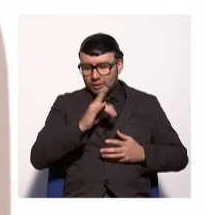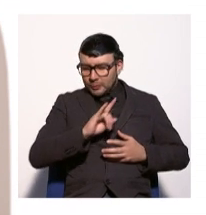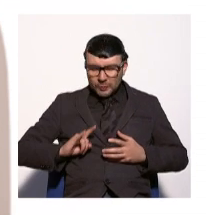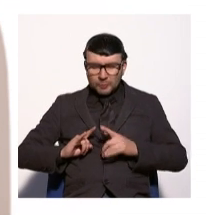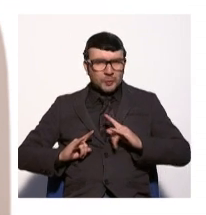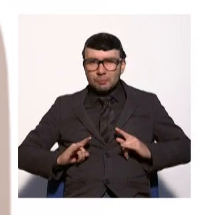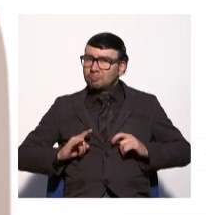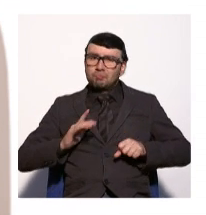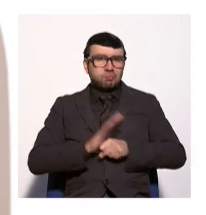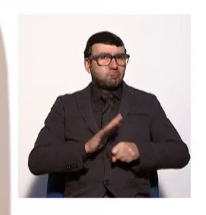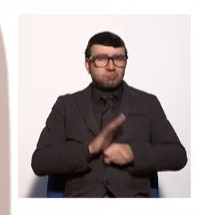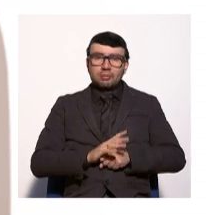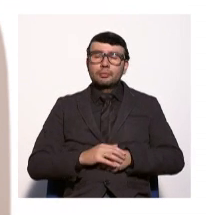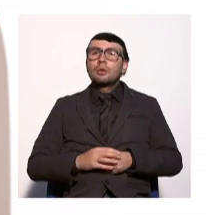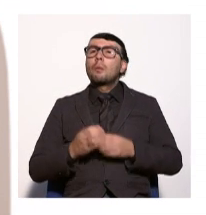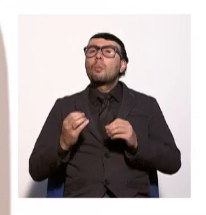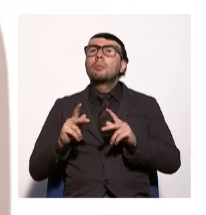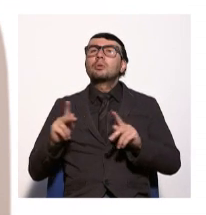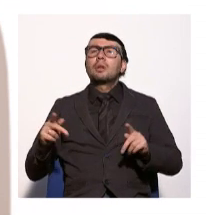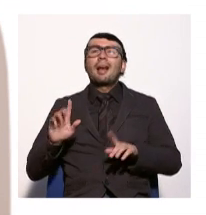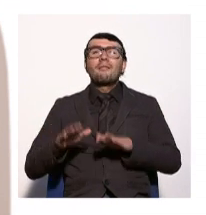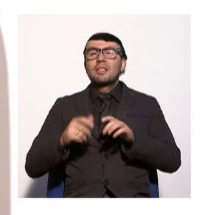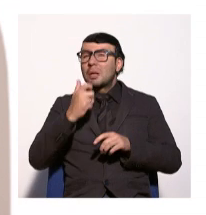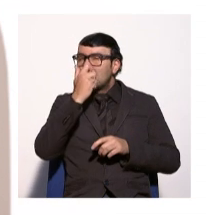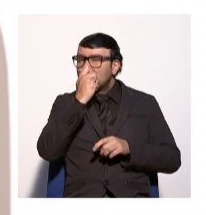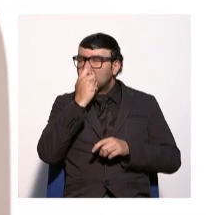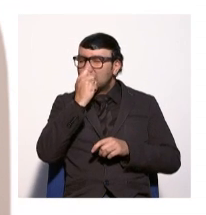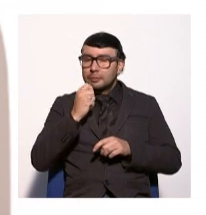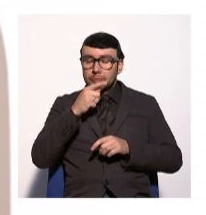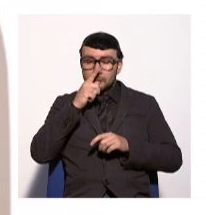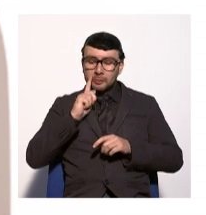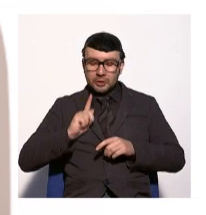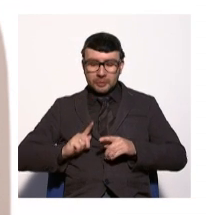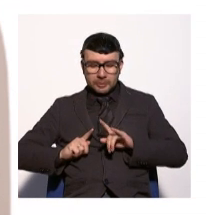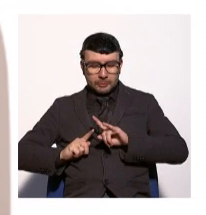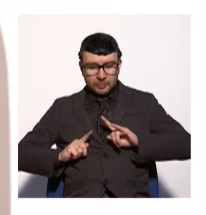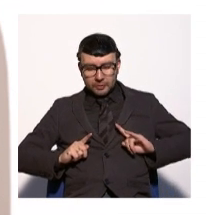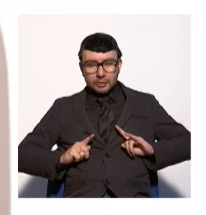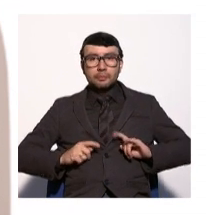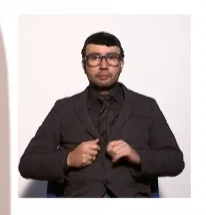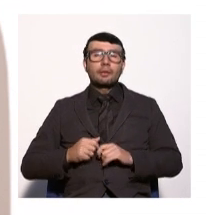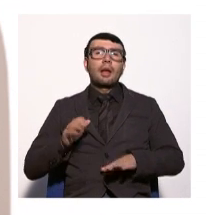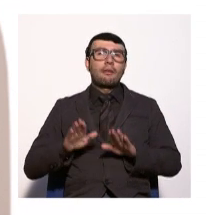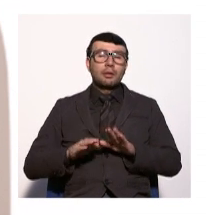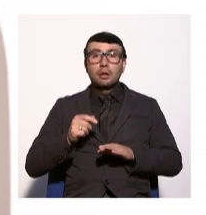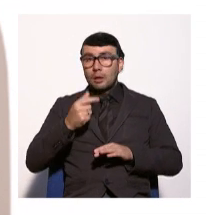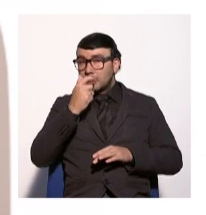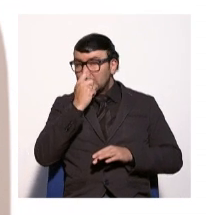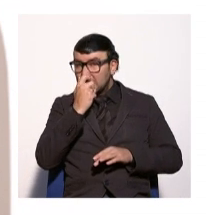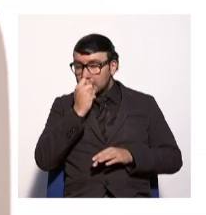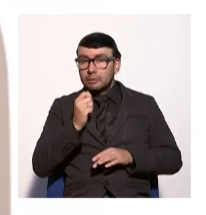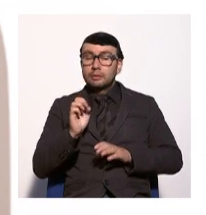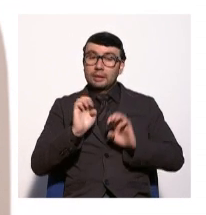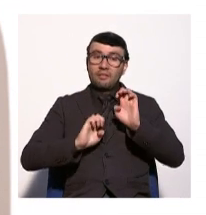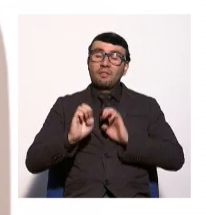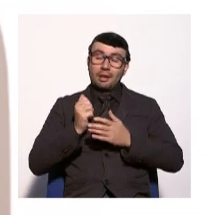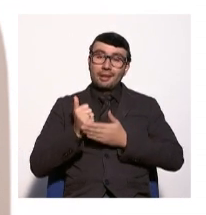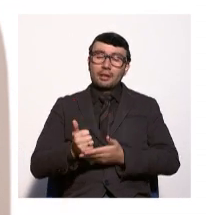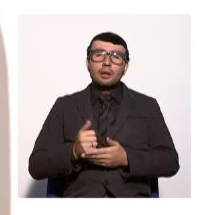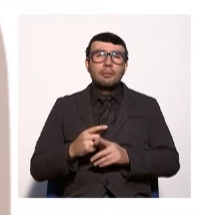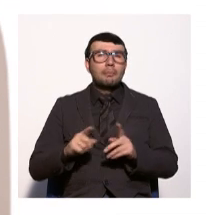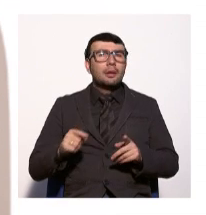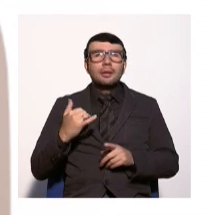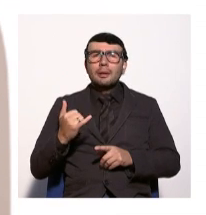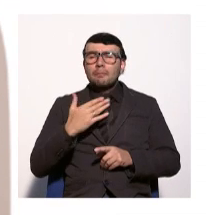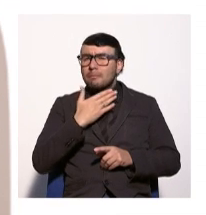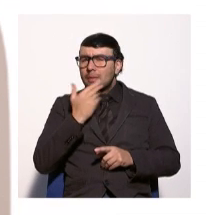se llenan de moco todo esto el moco es un mecanismo de defensa y la tos es otra el mejor medicamento para destruir